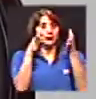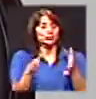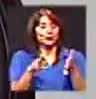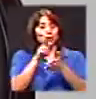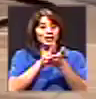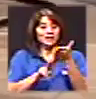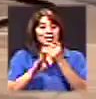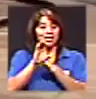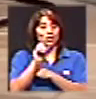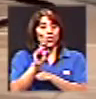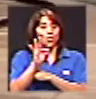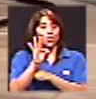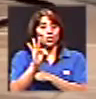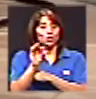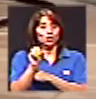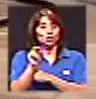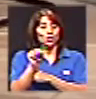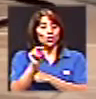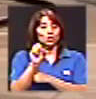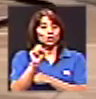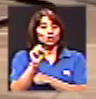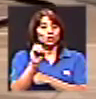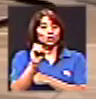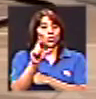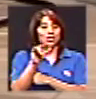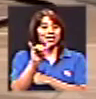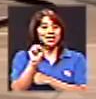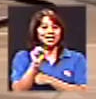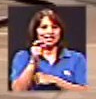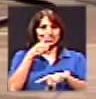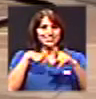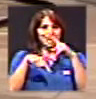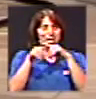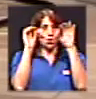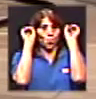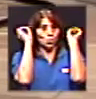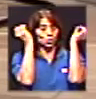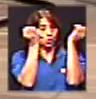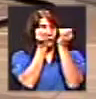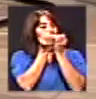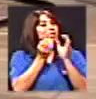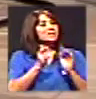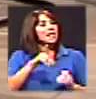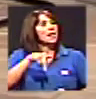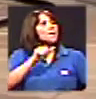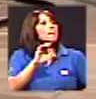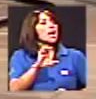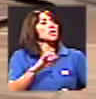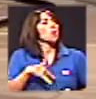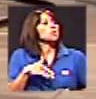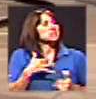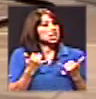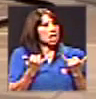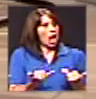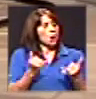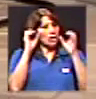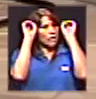¿Cómo se siente el PAC ahora que don Otón no es el